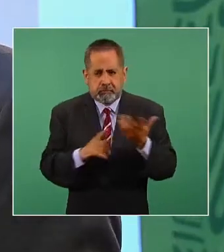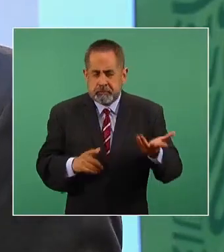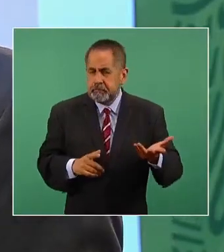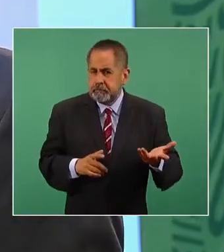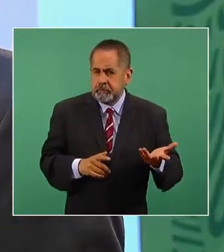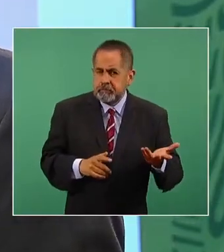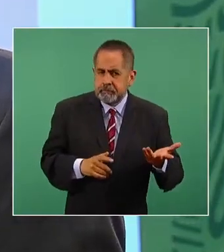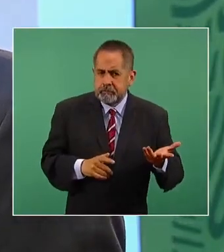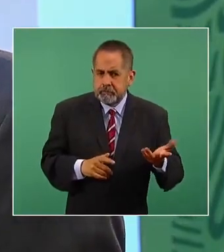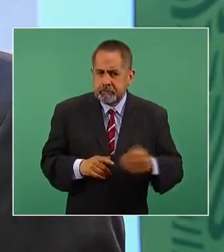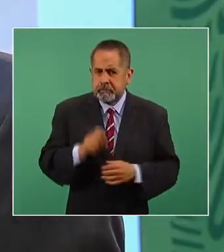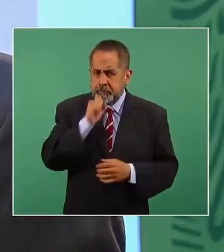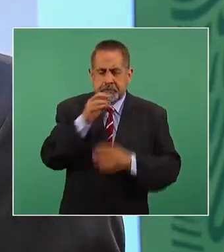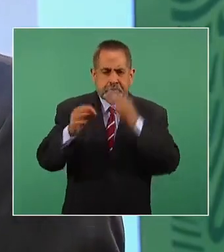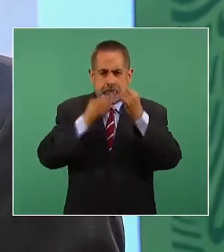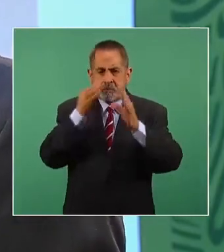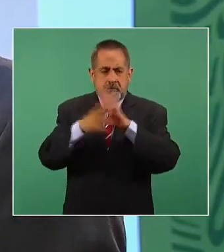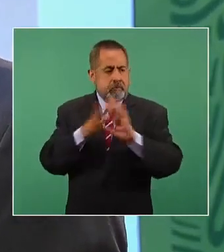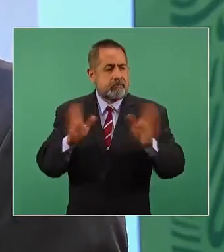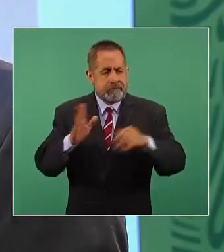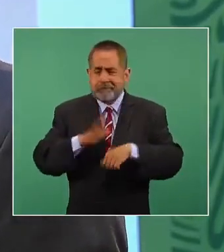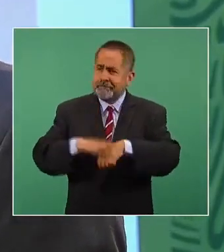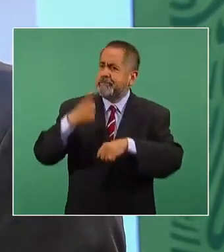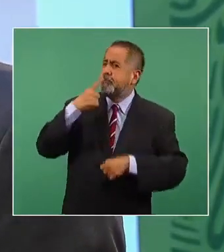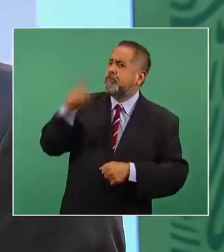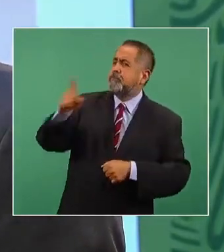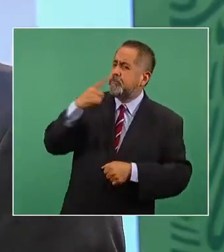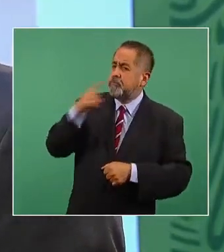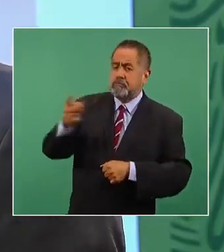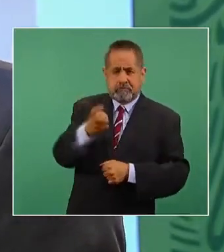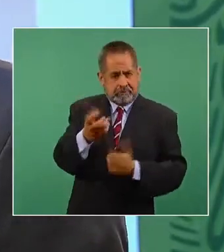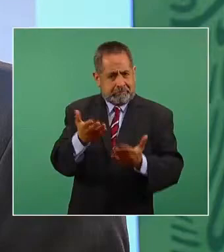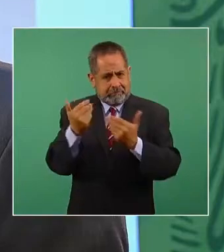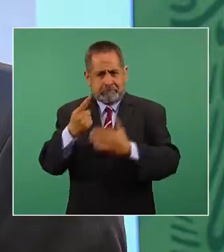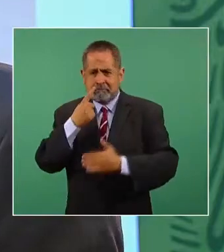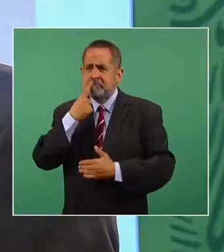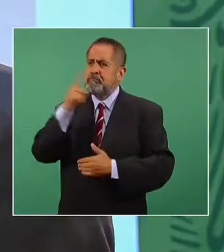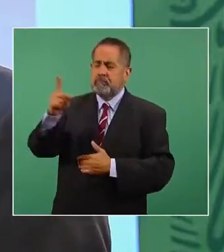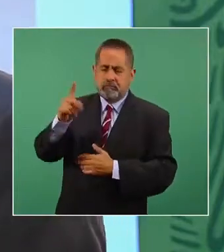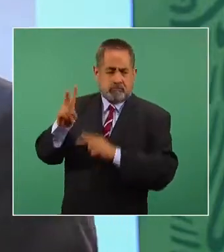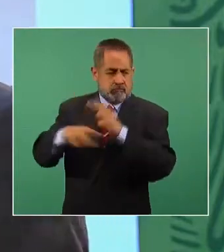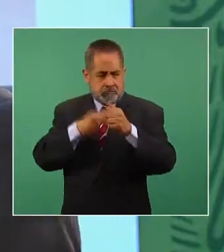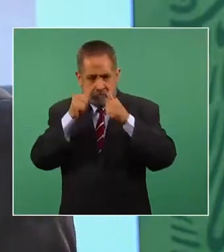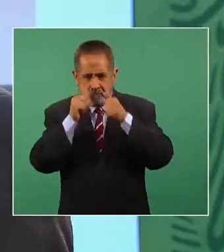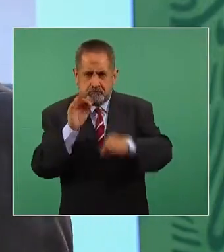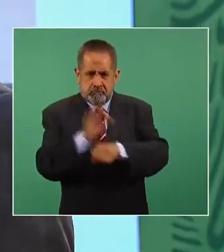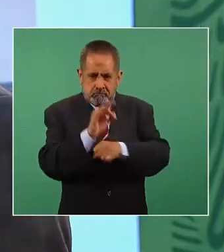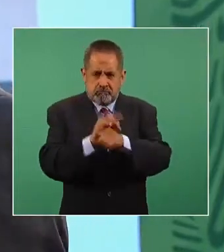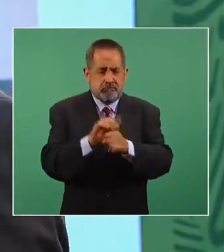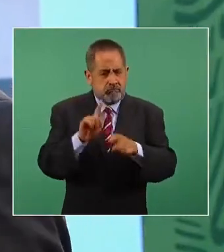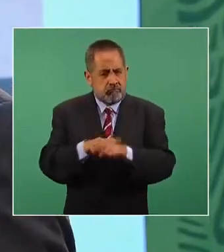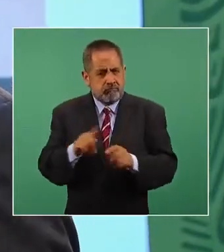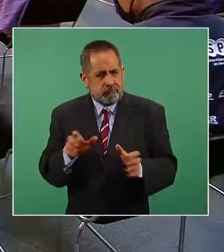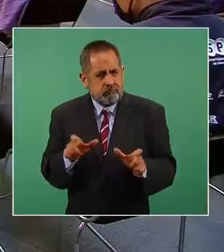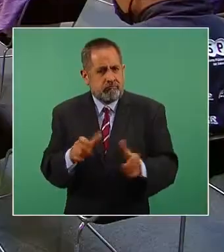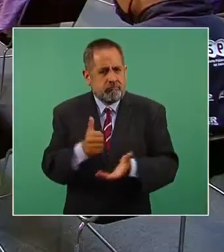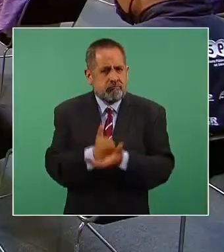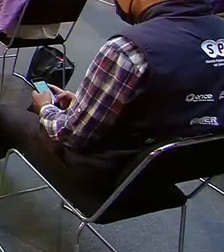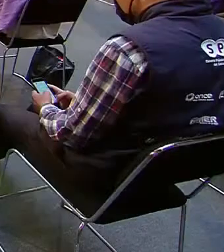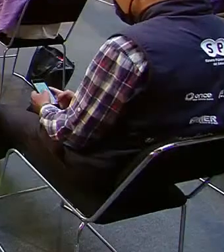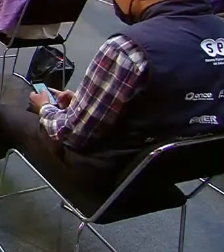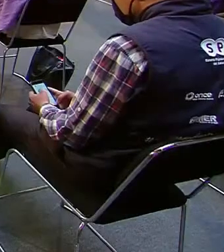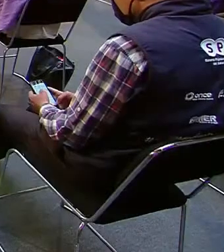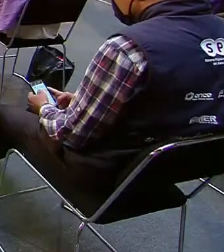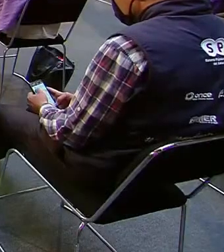además se promueve la denuncia, se da garantía, se da protección para que